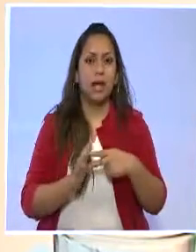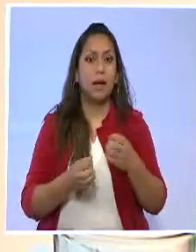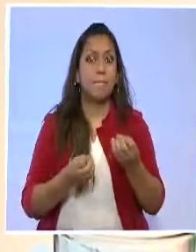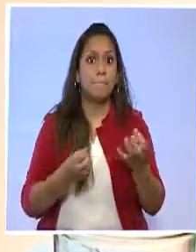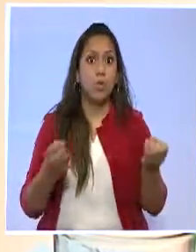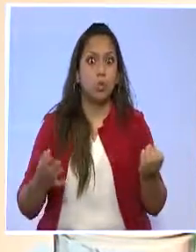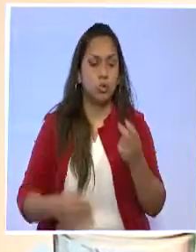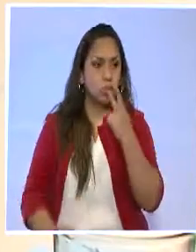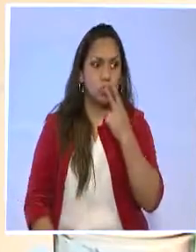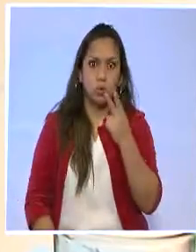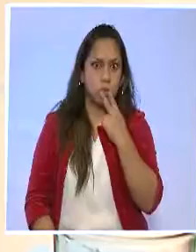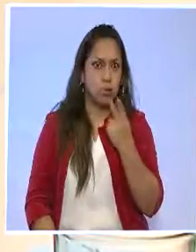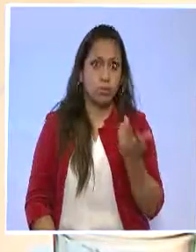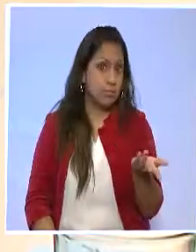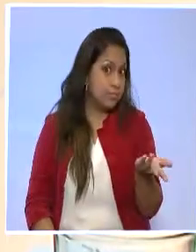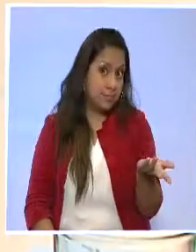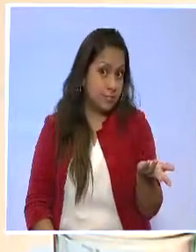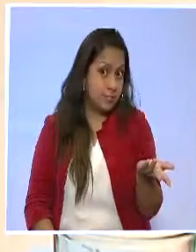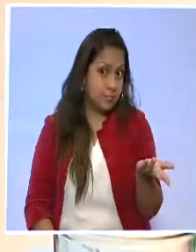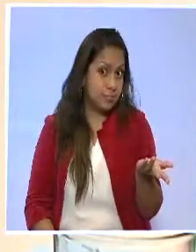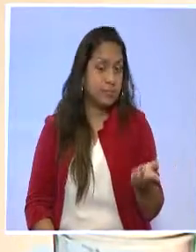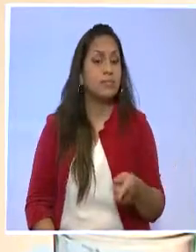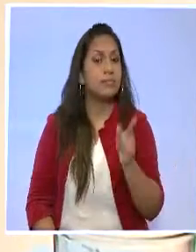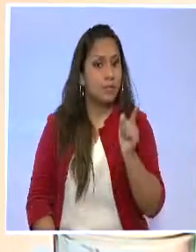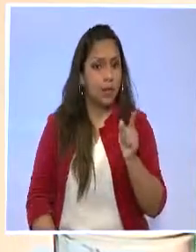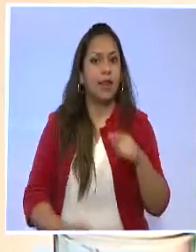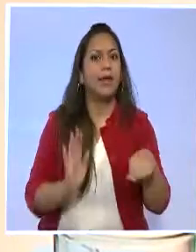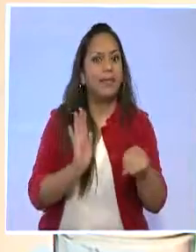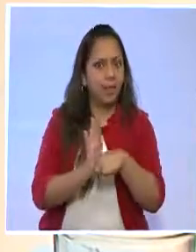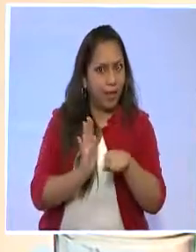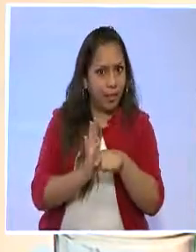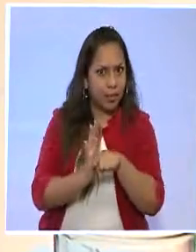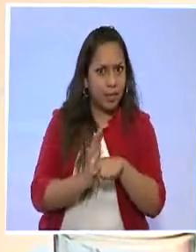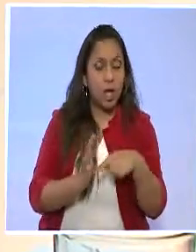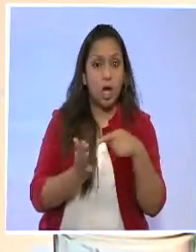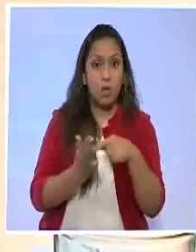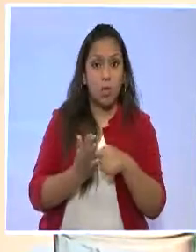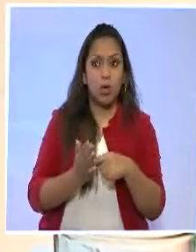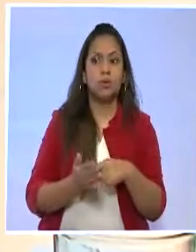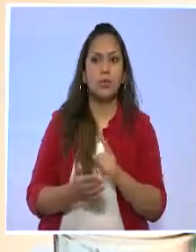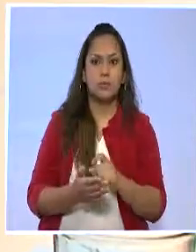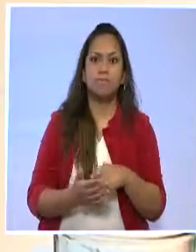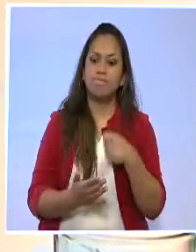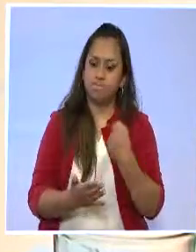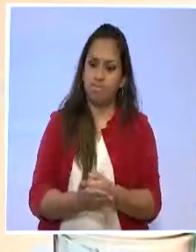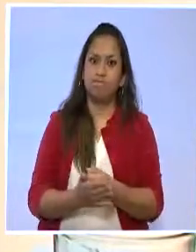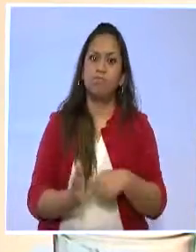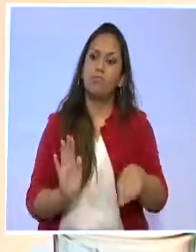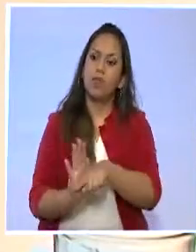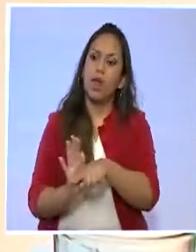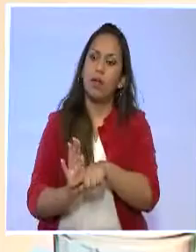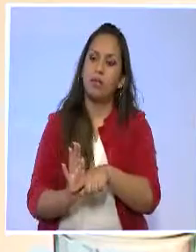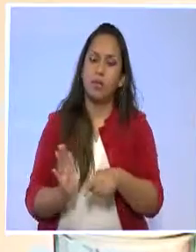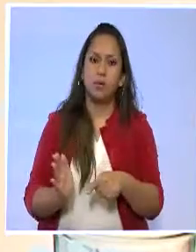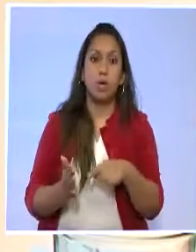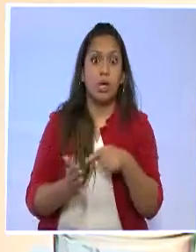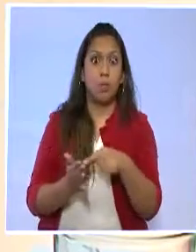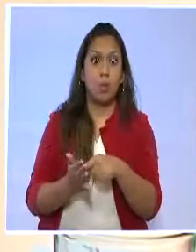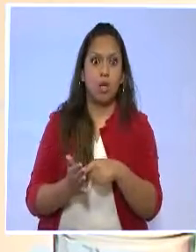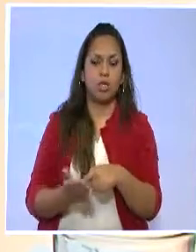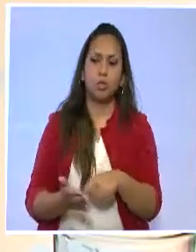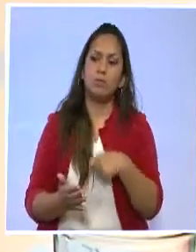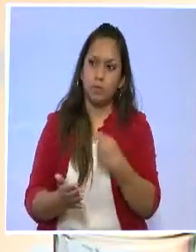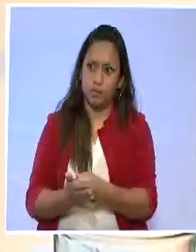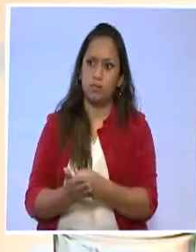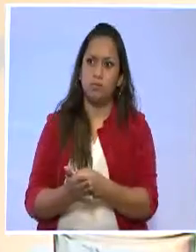tal manera que queda teoría de que la forma impositiva cambia hábitos funciona y son hábitos que realmente están precautelando la salud